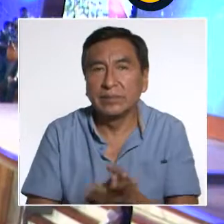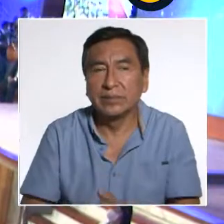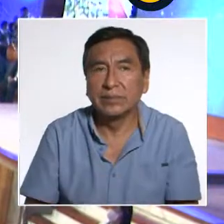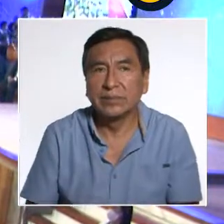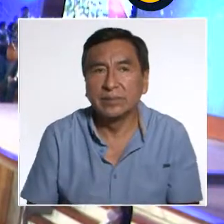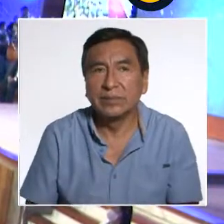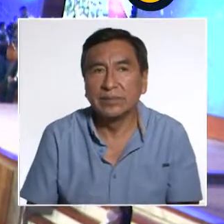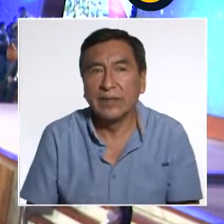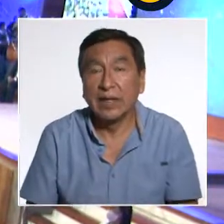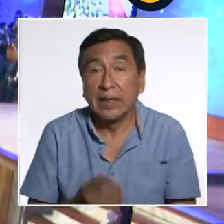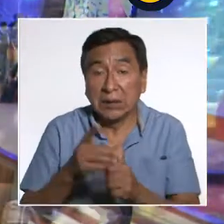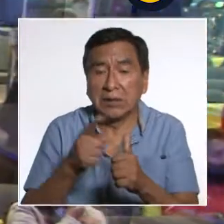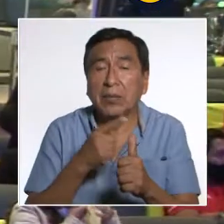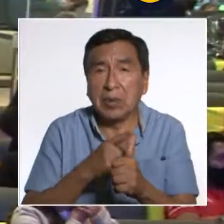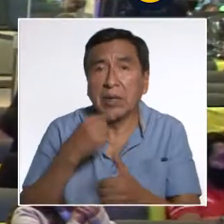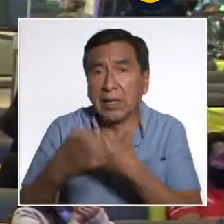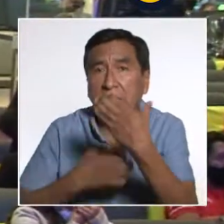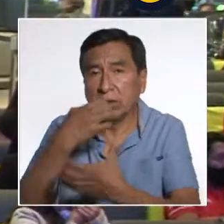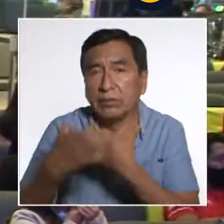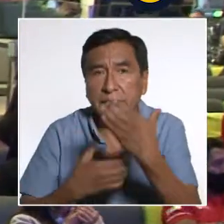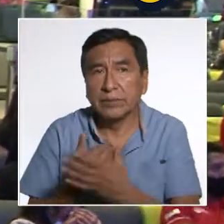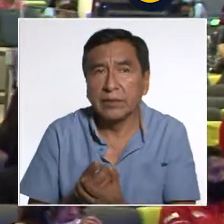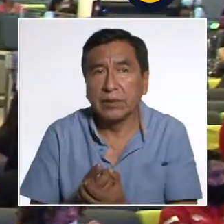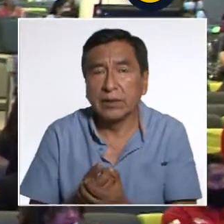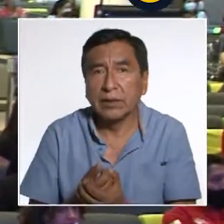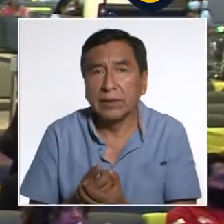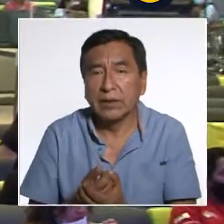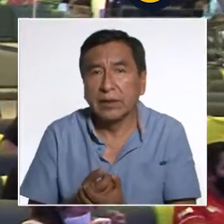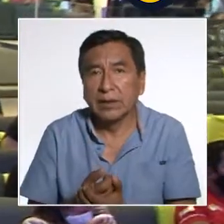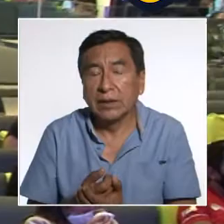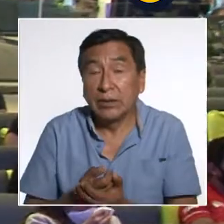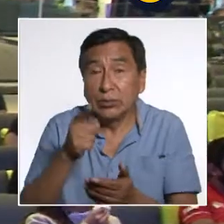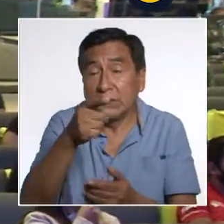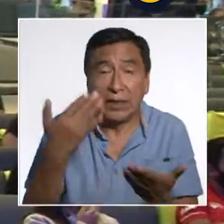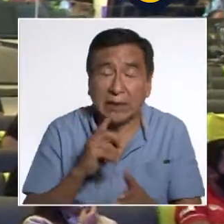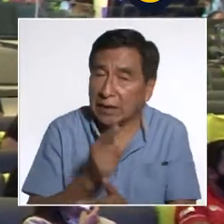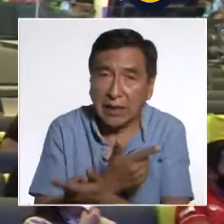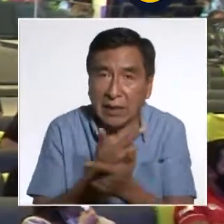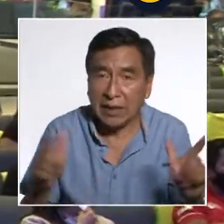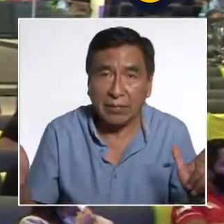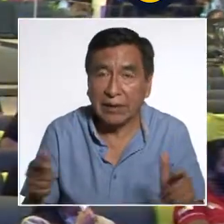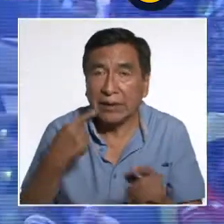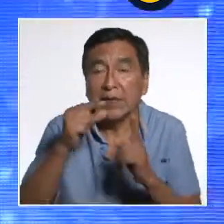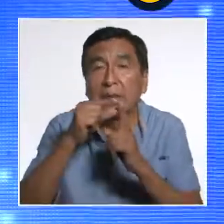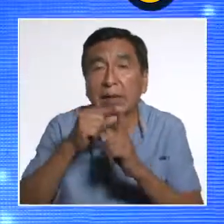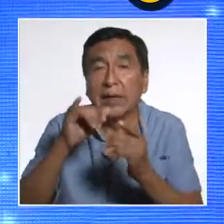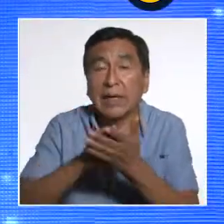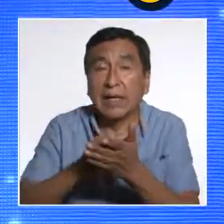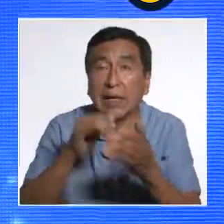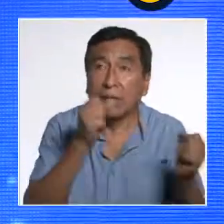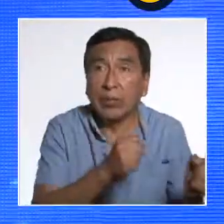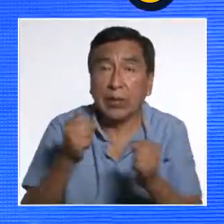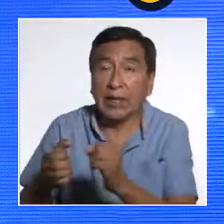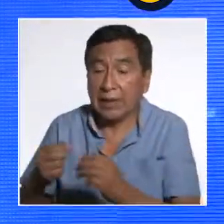Y es el primer grito. Usted se libera. Dice la palabra que el poder de la vida y de